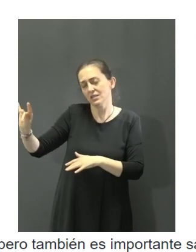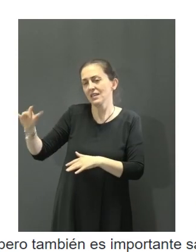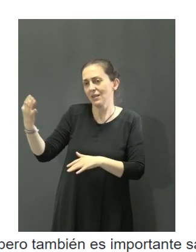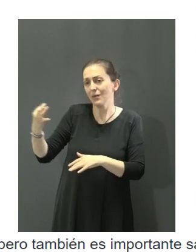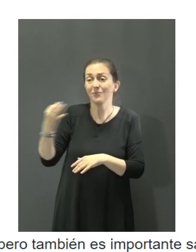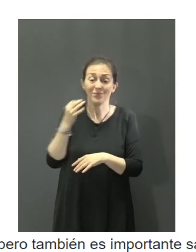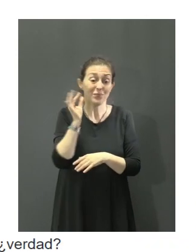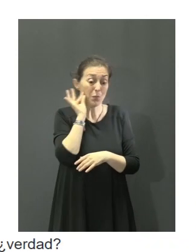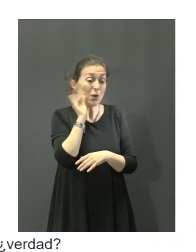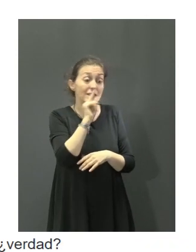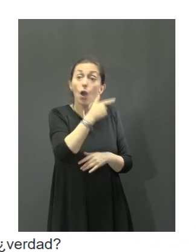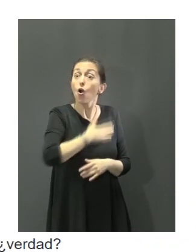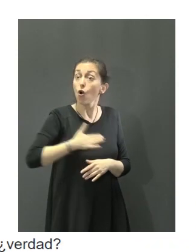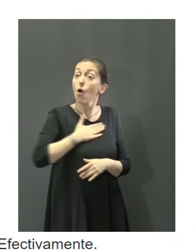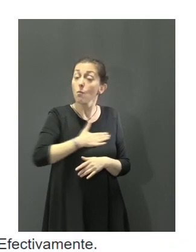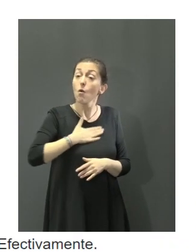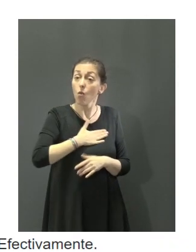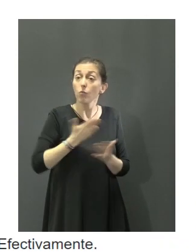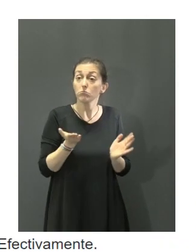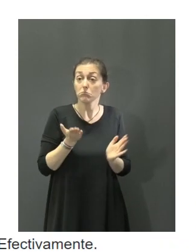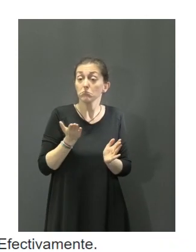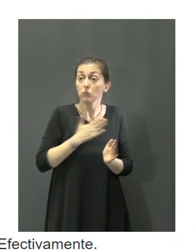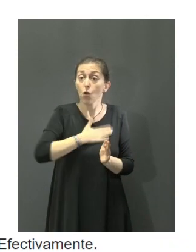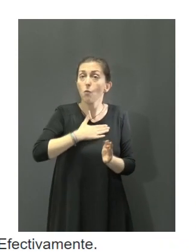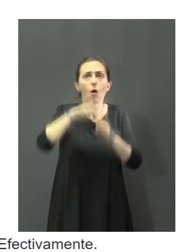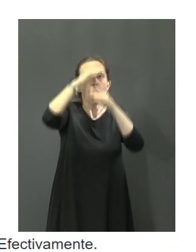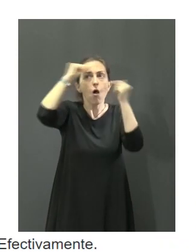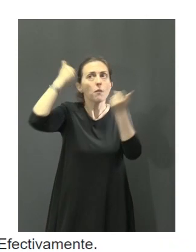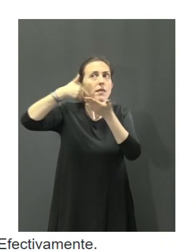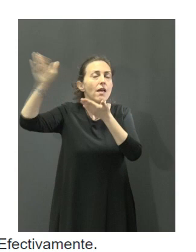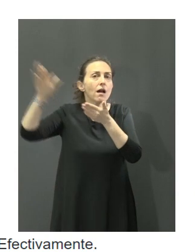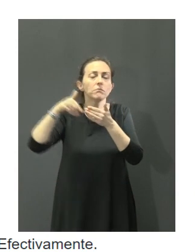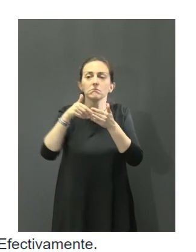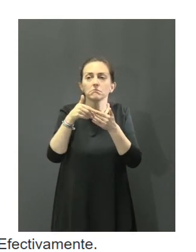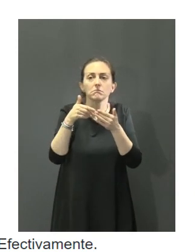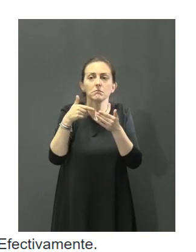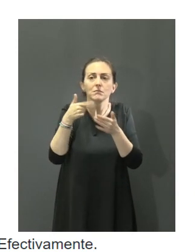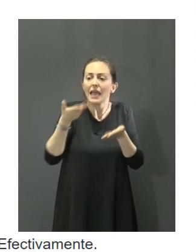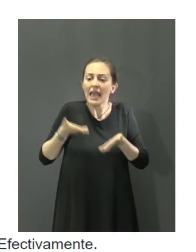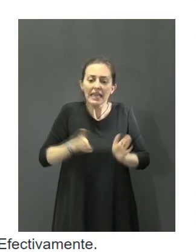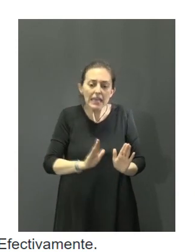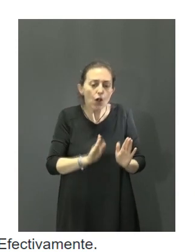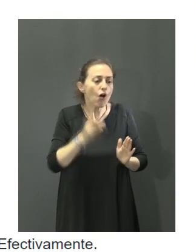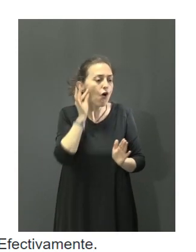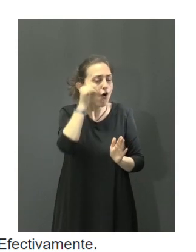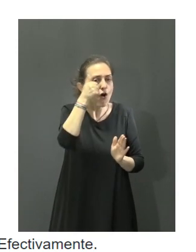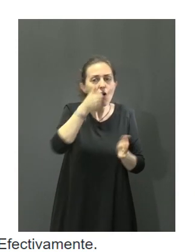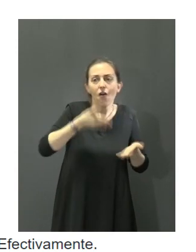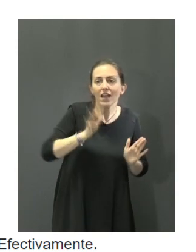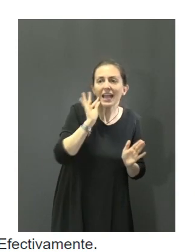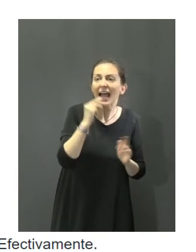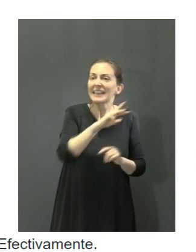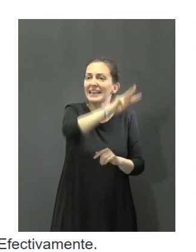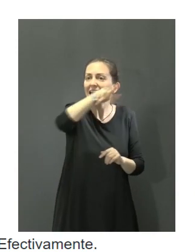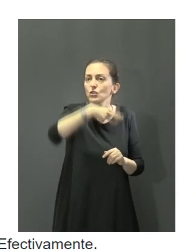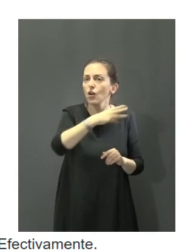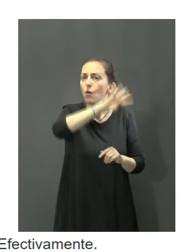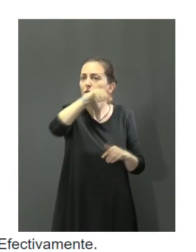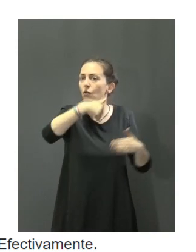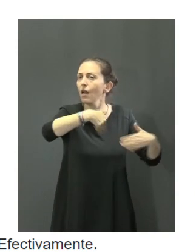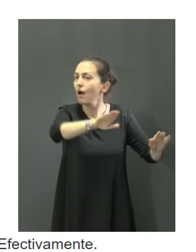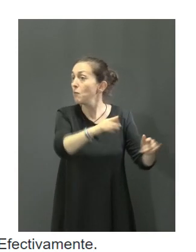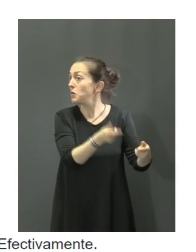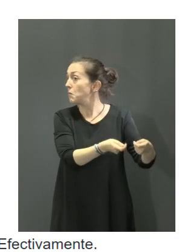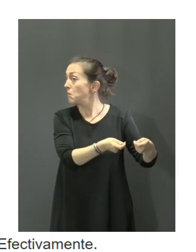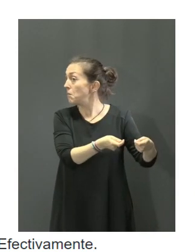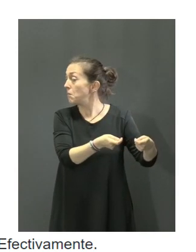Entonces, a veces es cómodo, entre comillas, olvidarte de tu hijo, de tu hija, 3 horas, 4 horas.